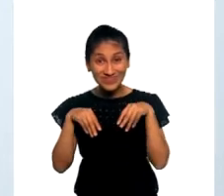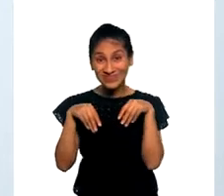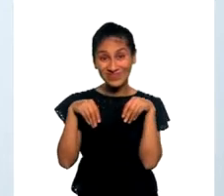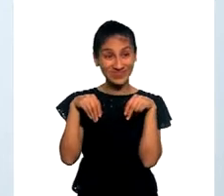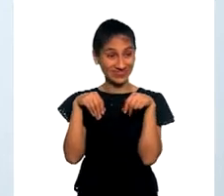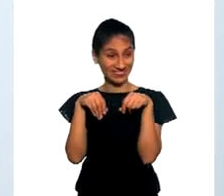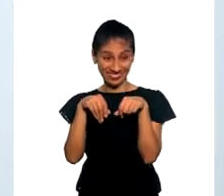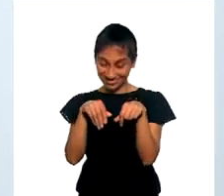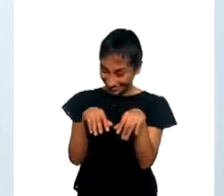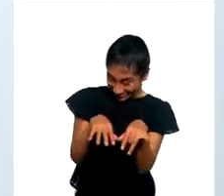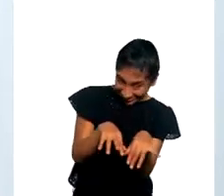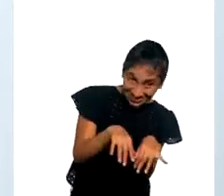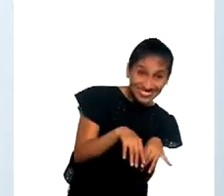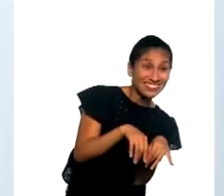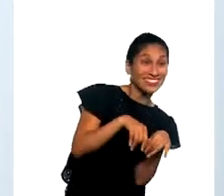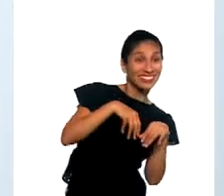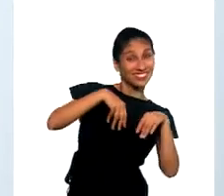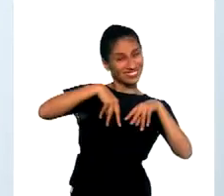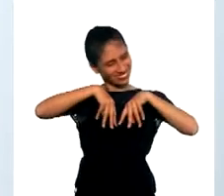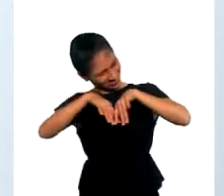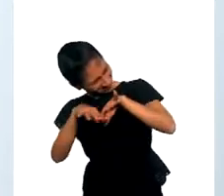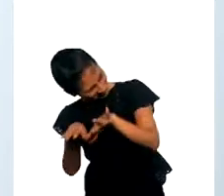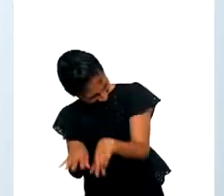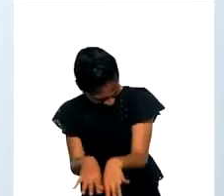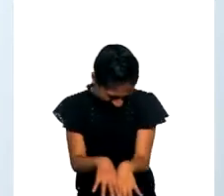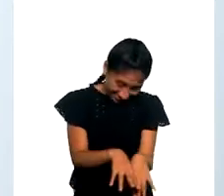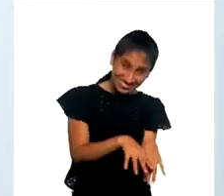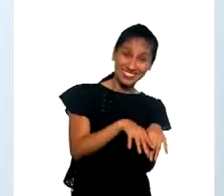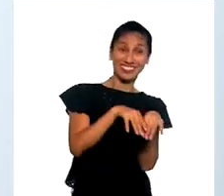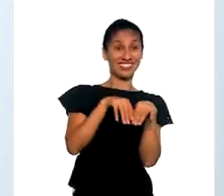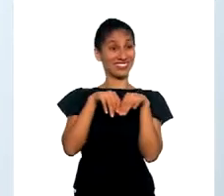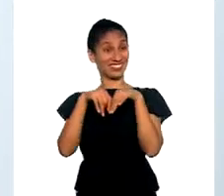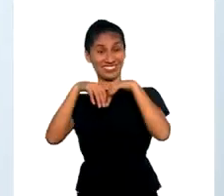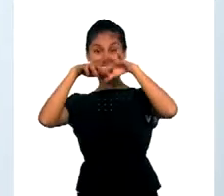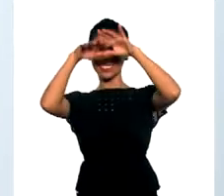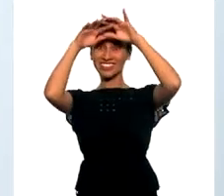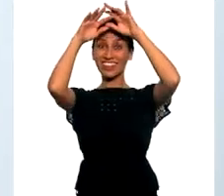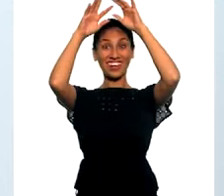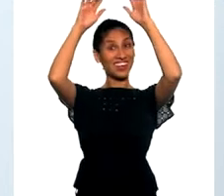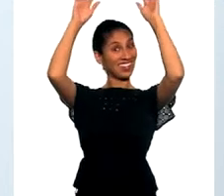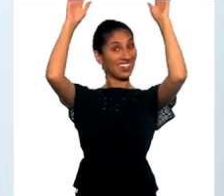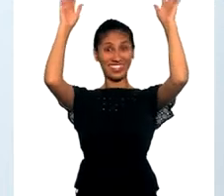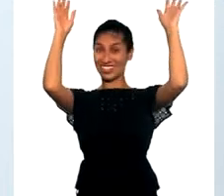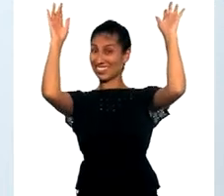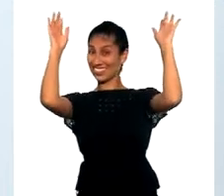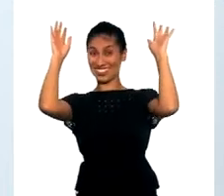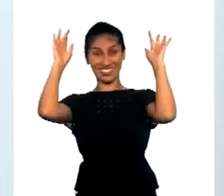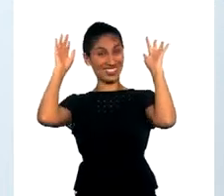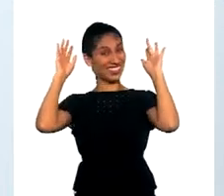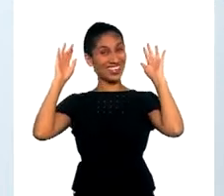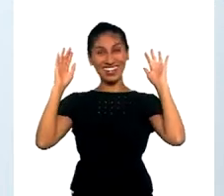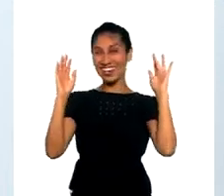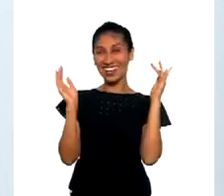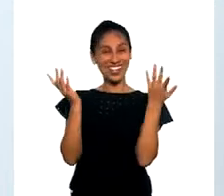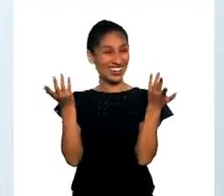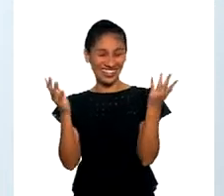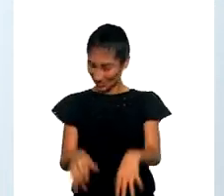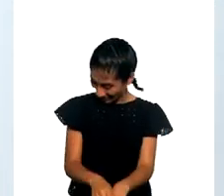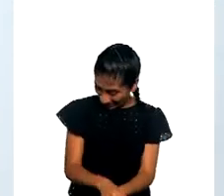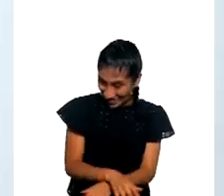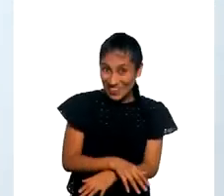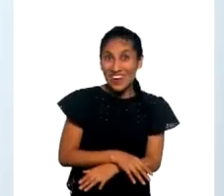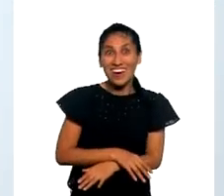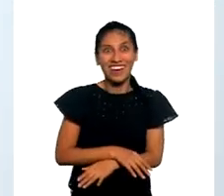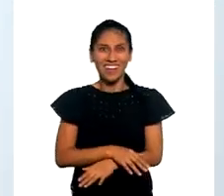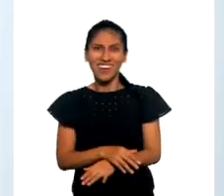comienza a despertar a despertar de despertar y alcanza su máxima extractora y